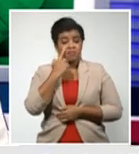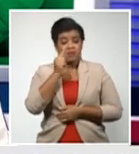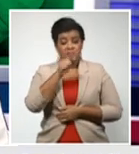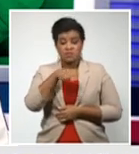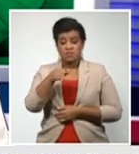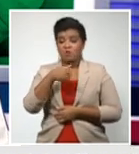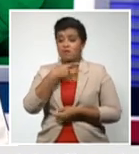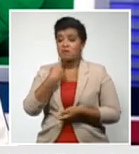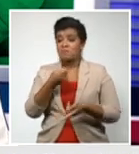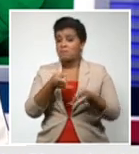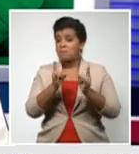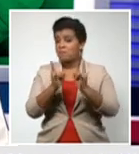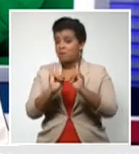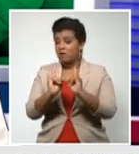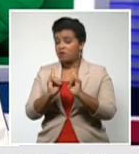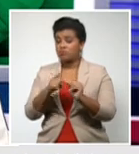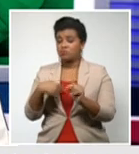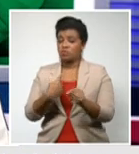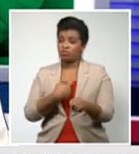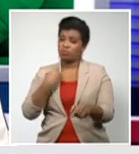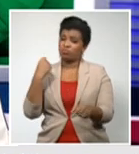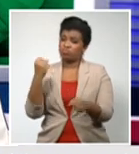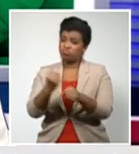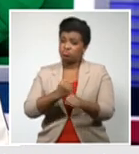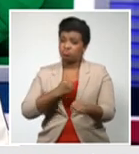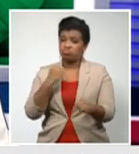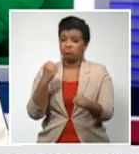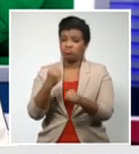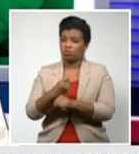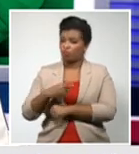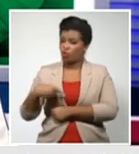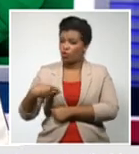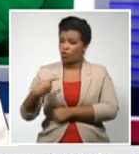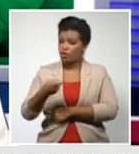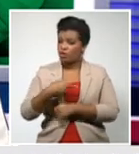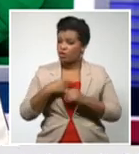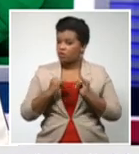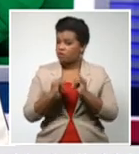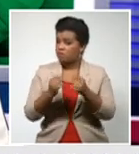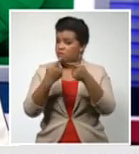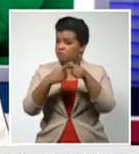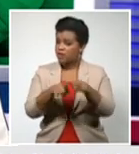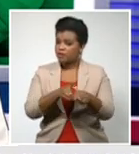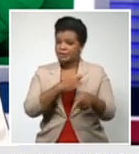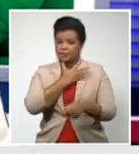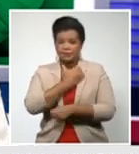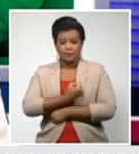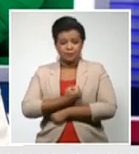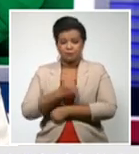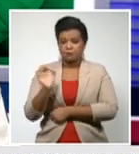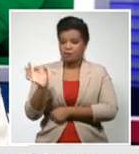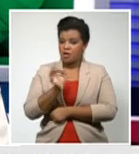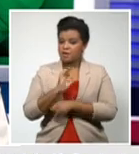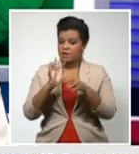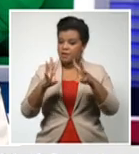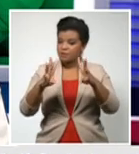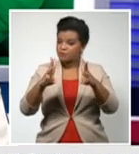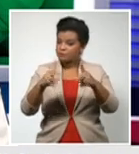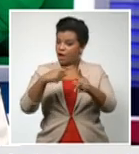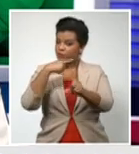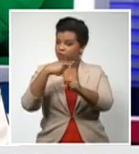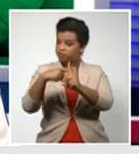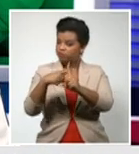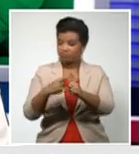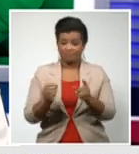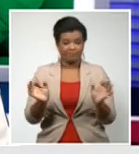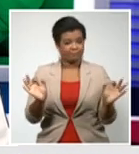se está trabajando, como yo digo, todos los días, pero que lamentablemente todavía no tenemos los resultados, lo cual